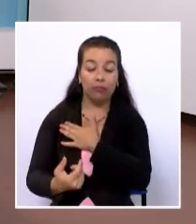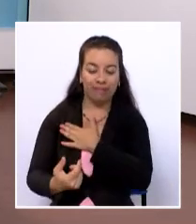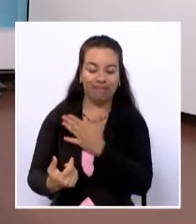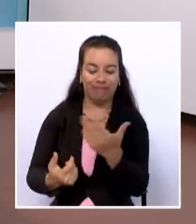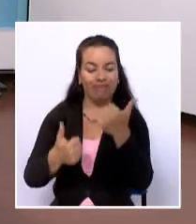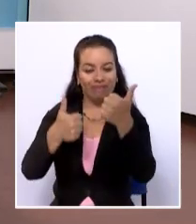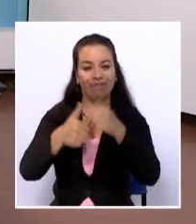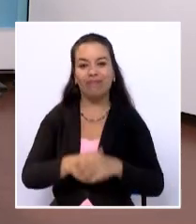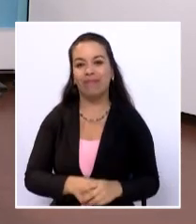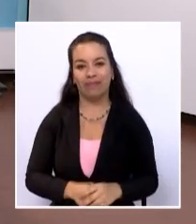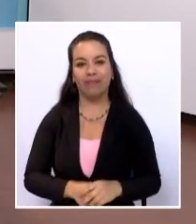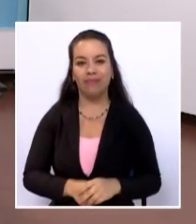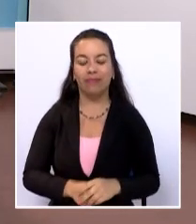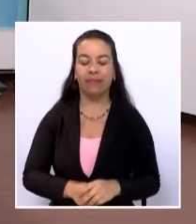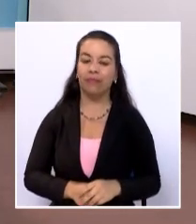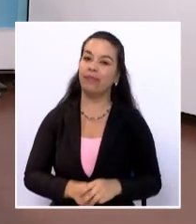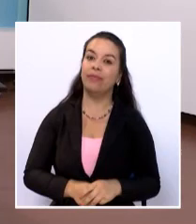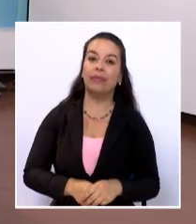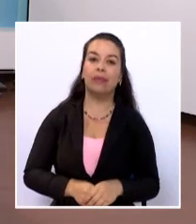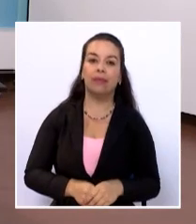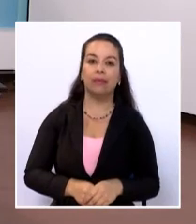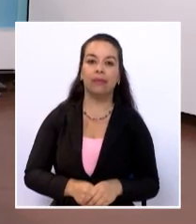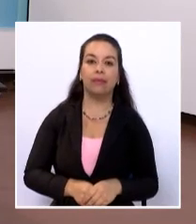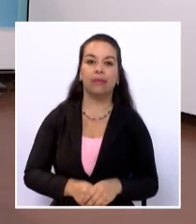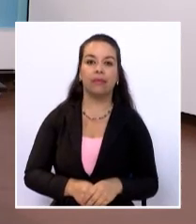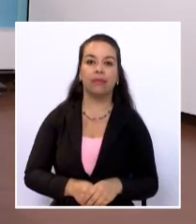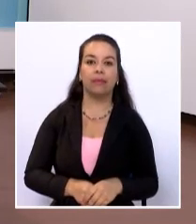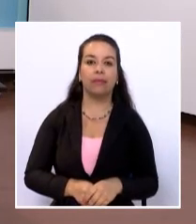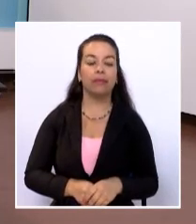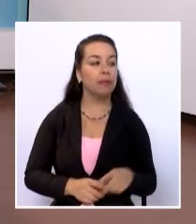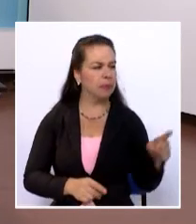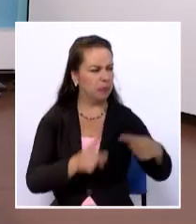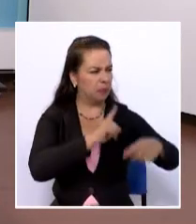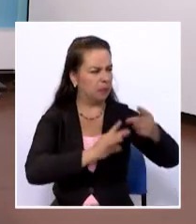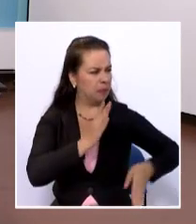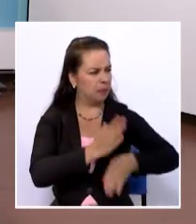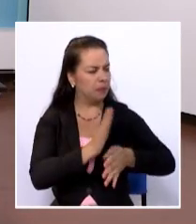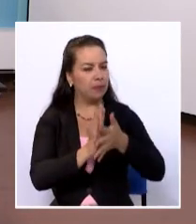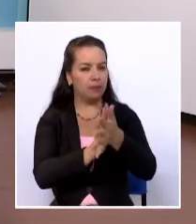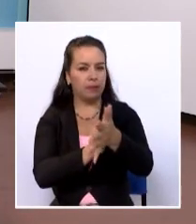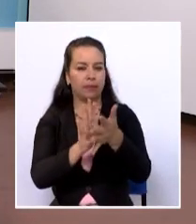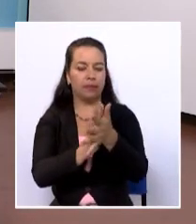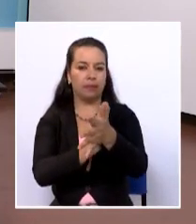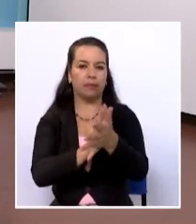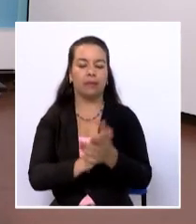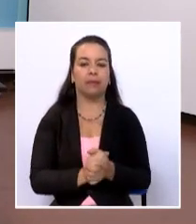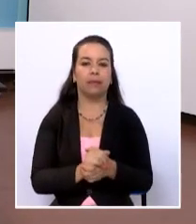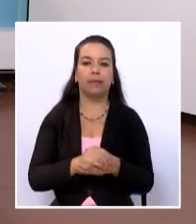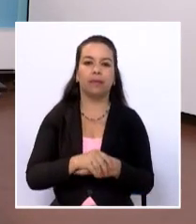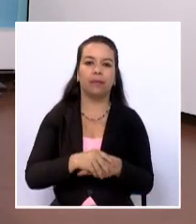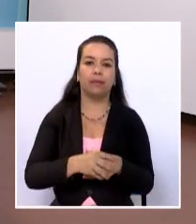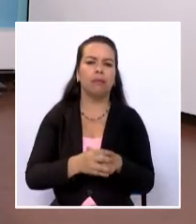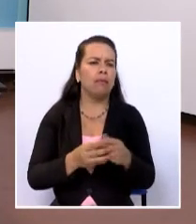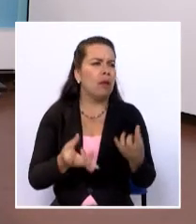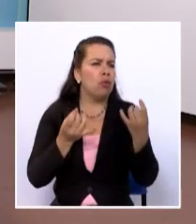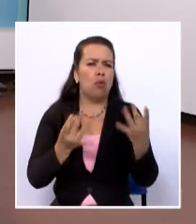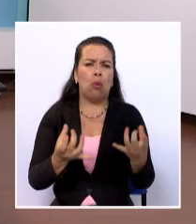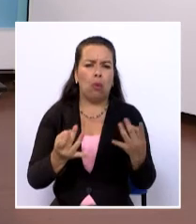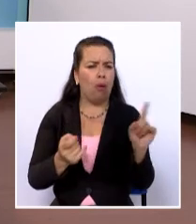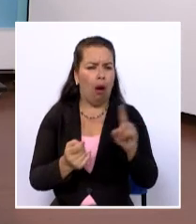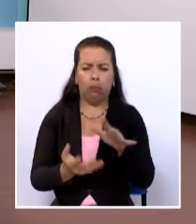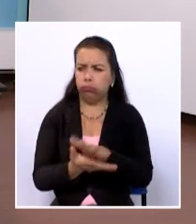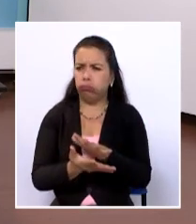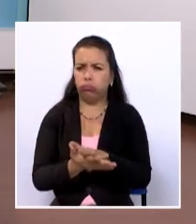hacer las preguntas a través de facebook live digámosle contando a las personas entonces bueno entre la exploración espero produce dolor ni similares